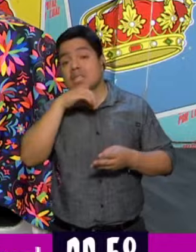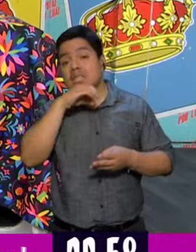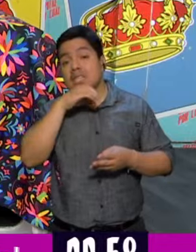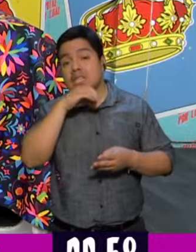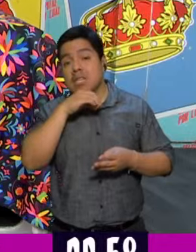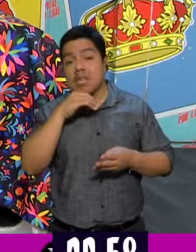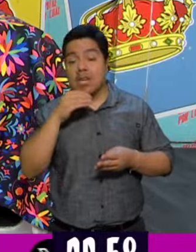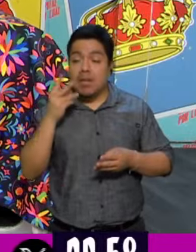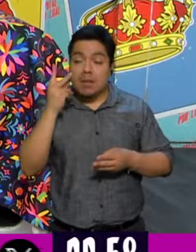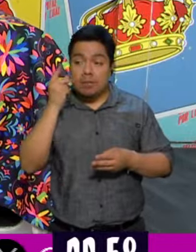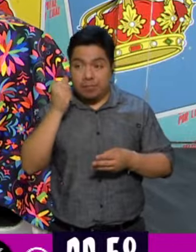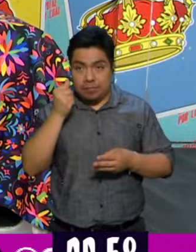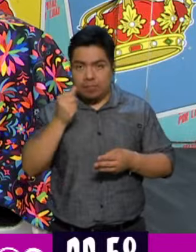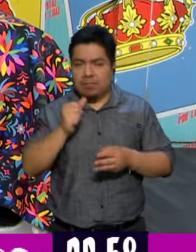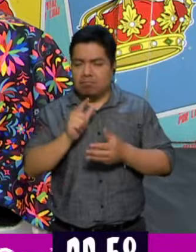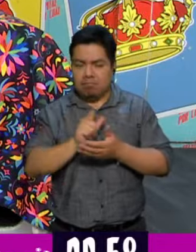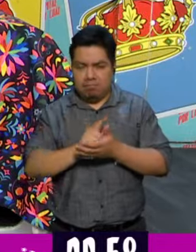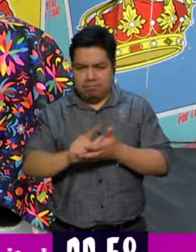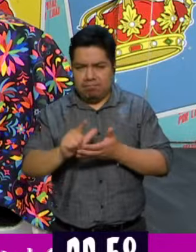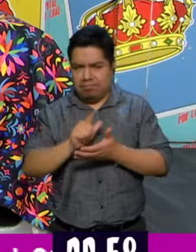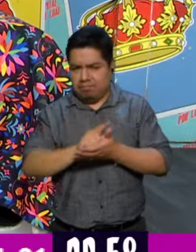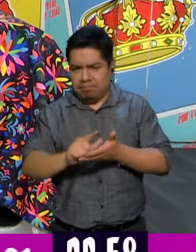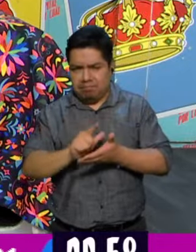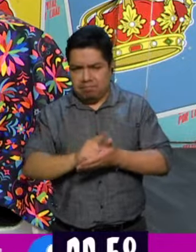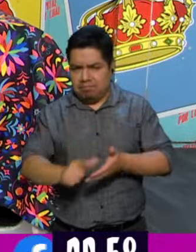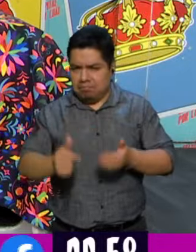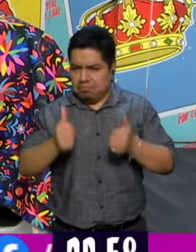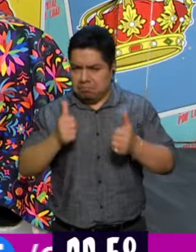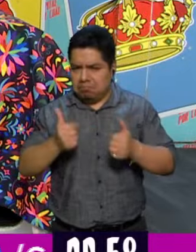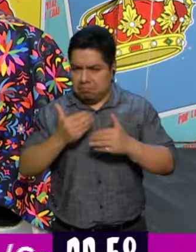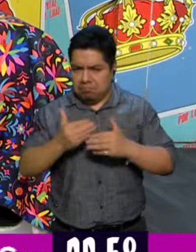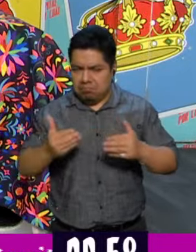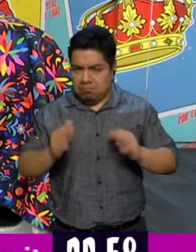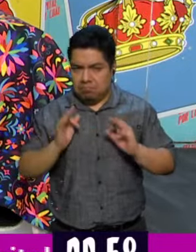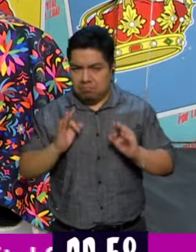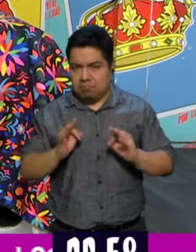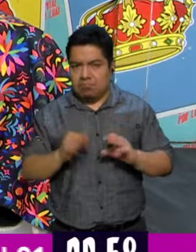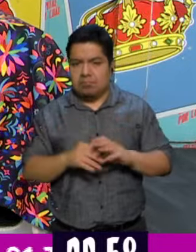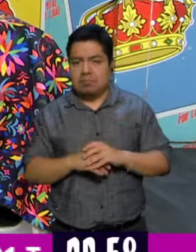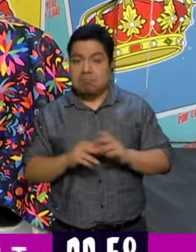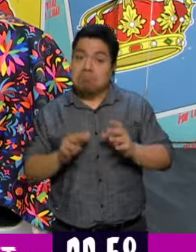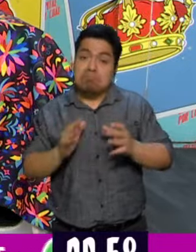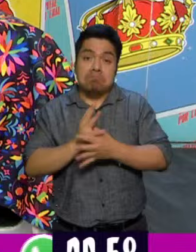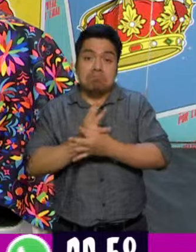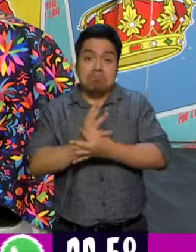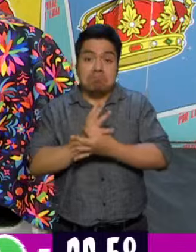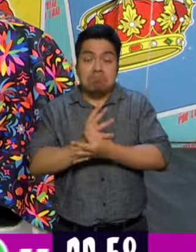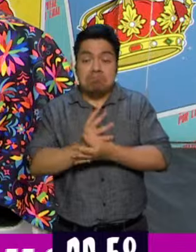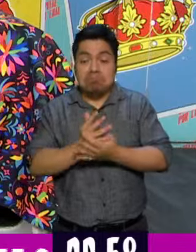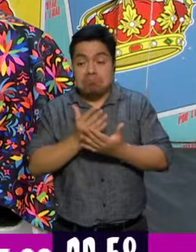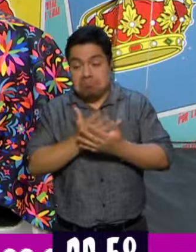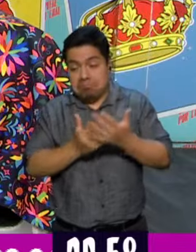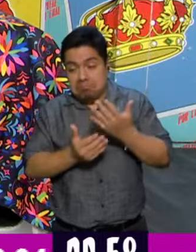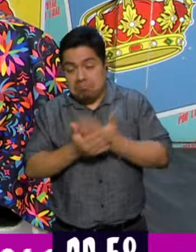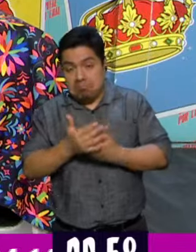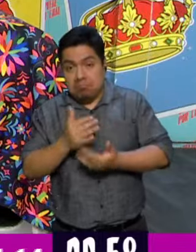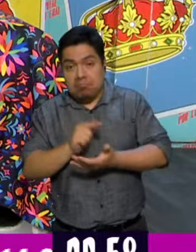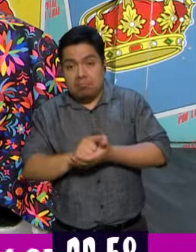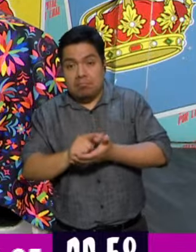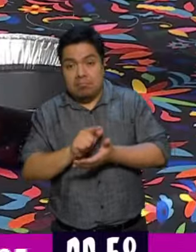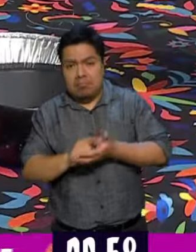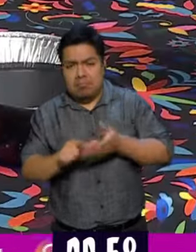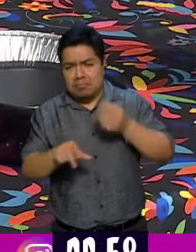Ah. Sí, ya está bien limpio, ¿eh? Sí, desinfectado. Si el chef lo dice. No nos vamos a meter cualquier cosa. Que no se lavó las manos, creo que la fuiste. Híjole, sí. ¿Y